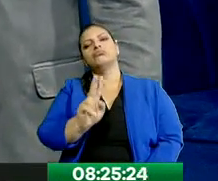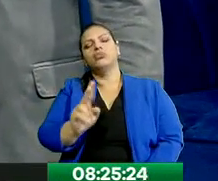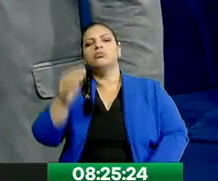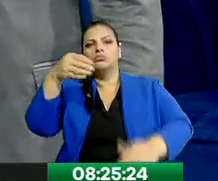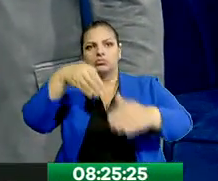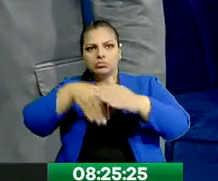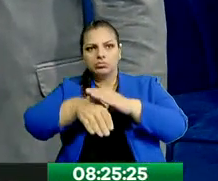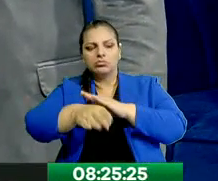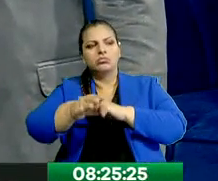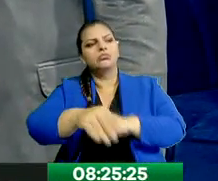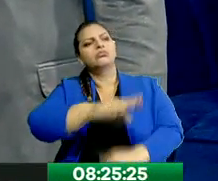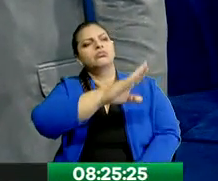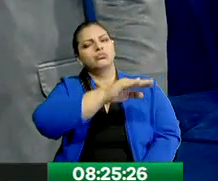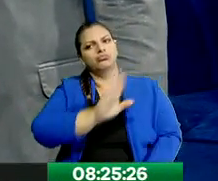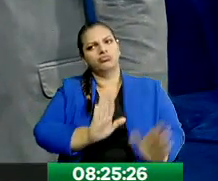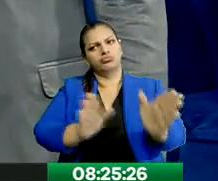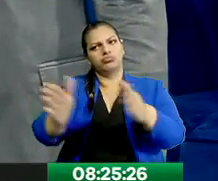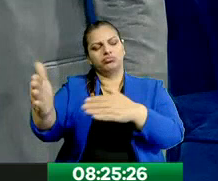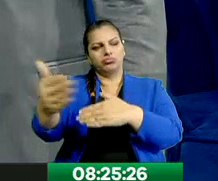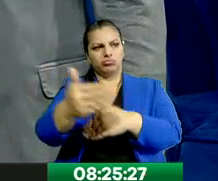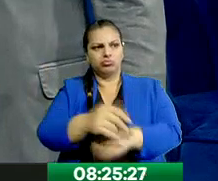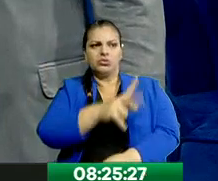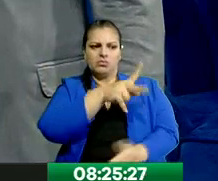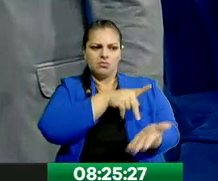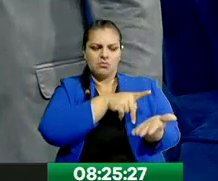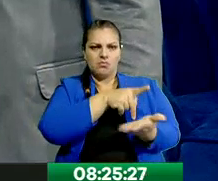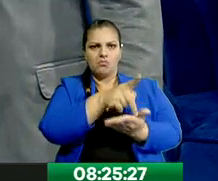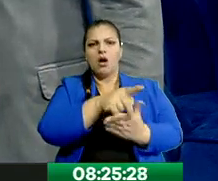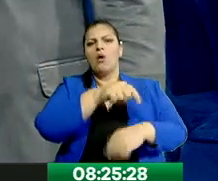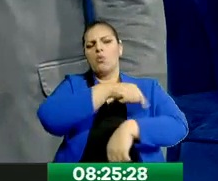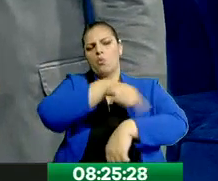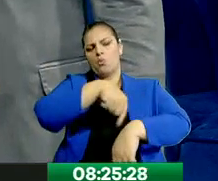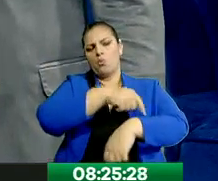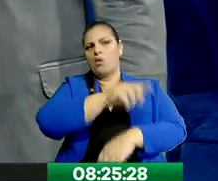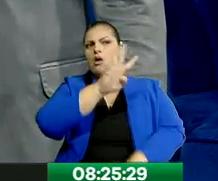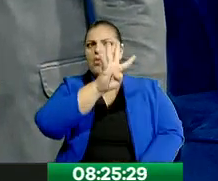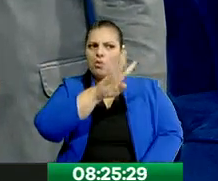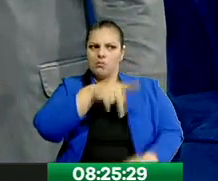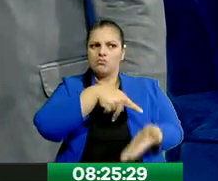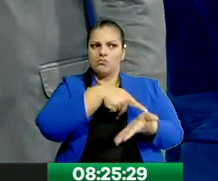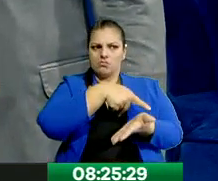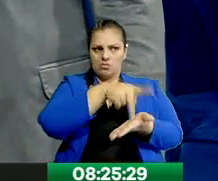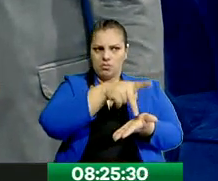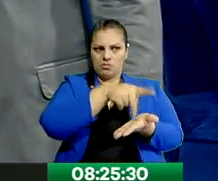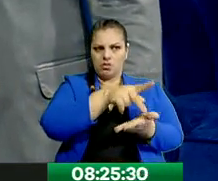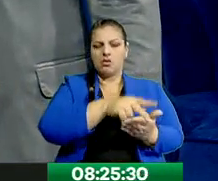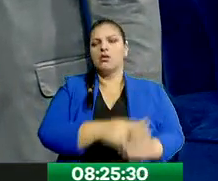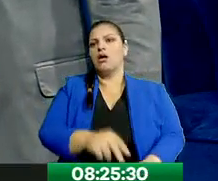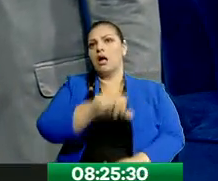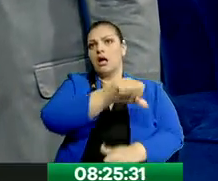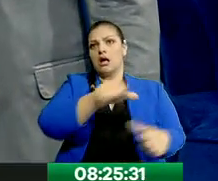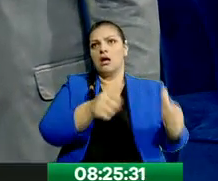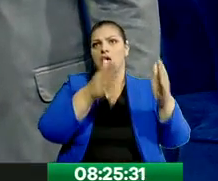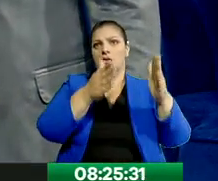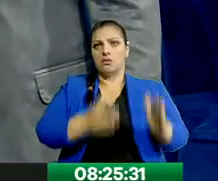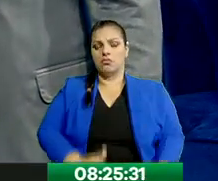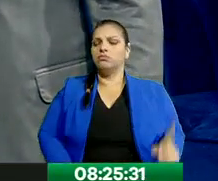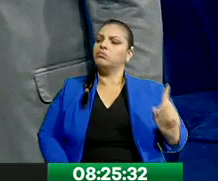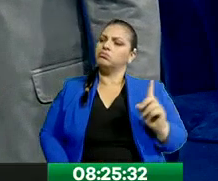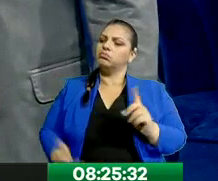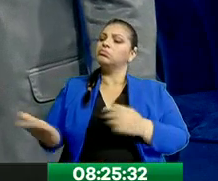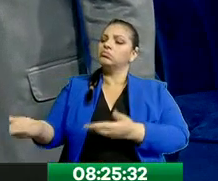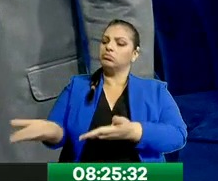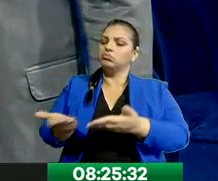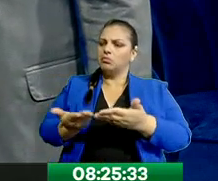las investigaciones, ellos tenían un mes de separados y se presume que ese día habrían dialogado sobre una reconciliación.